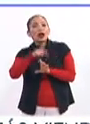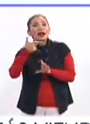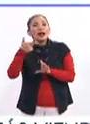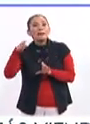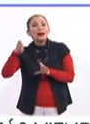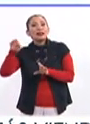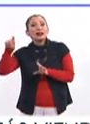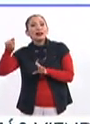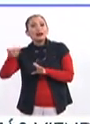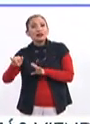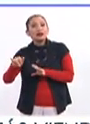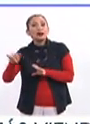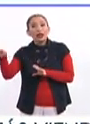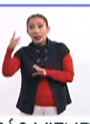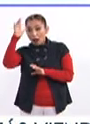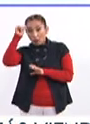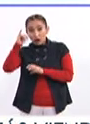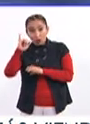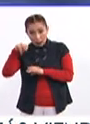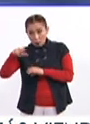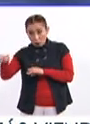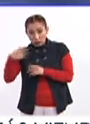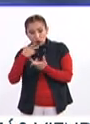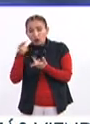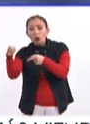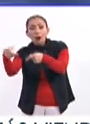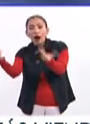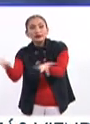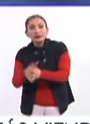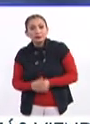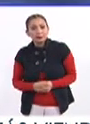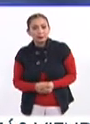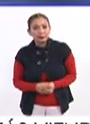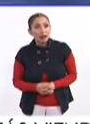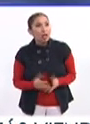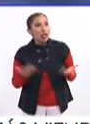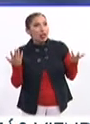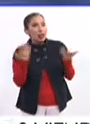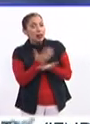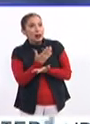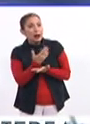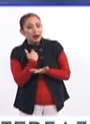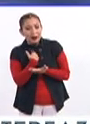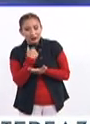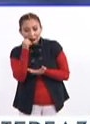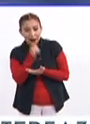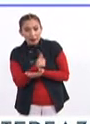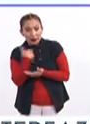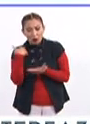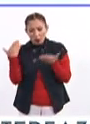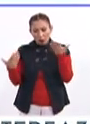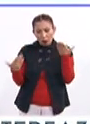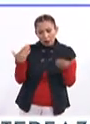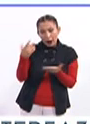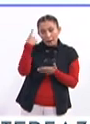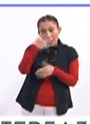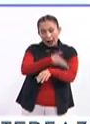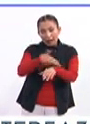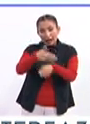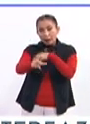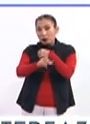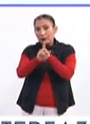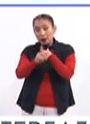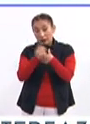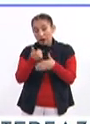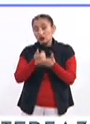que ha sido temas tratados en el INMUN, en otras realidades, pues sin duda alguna, siempre la comparativa para resolución de